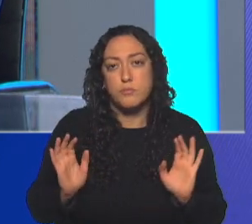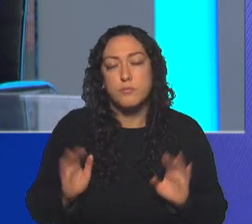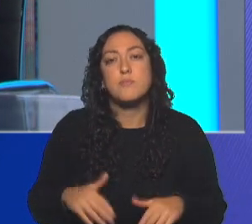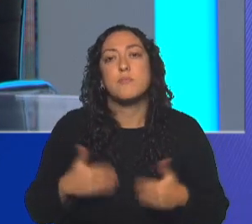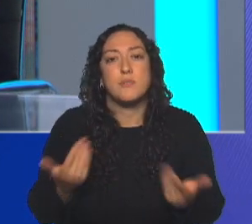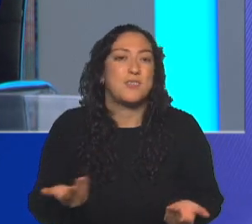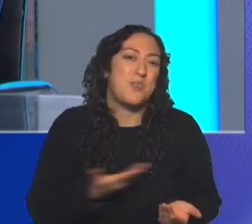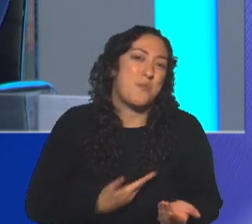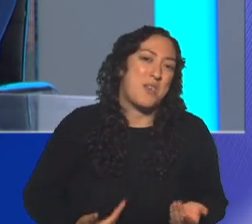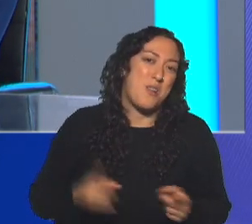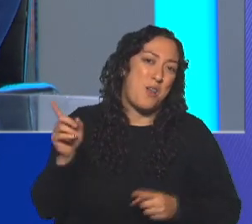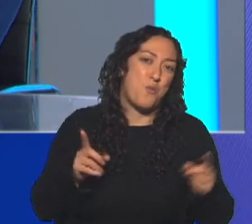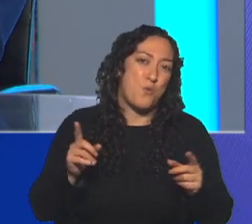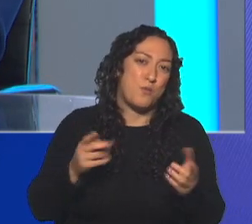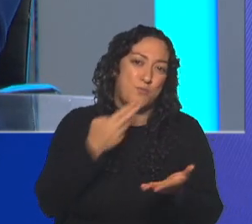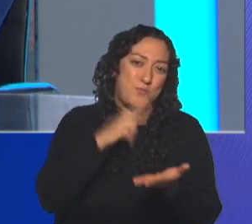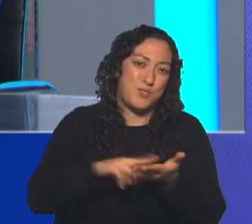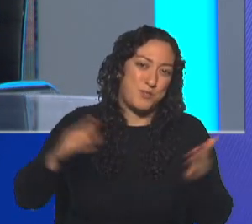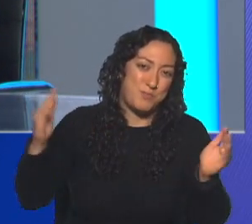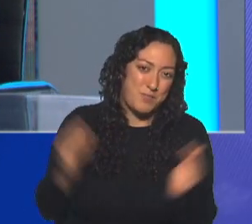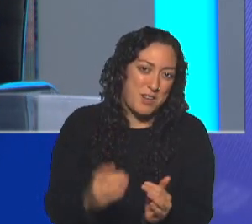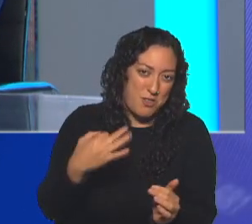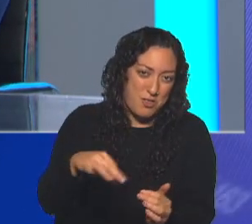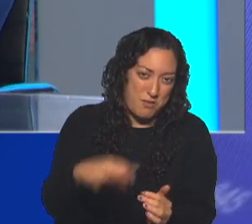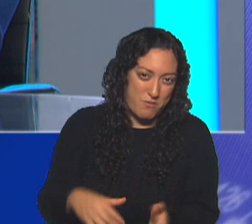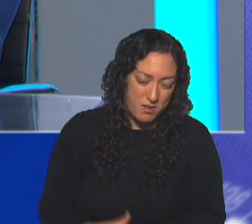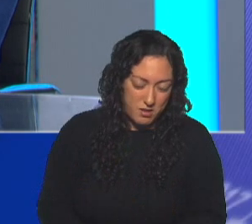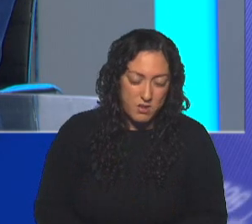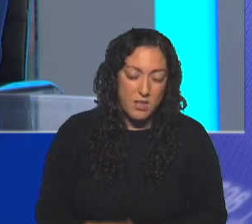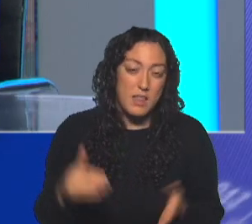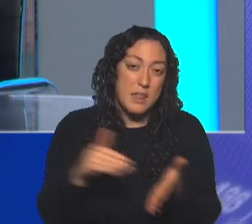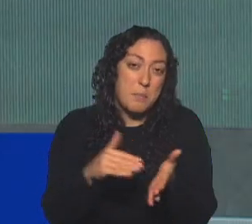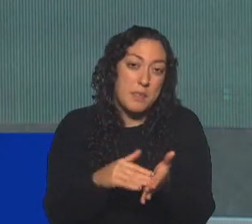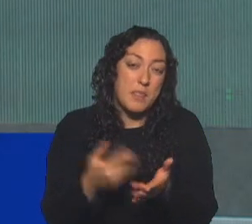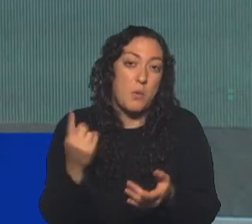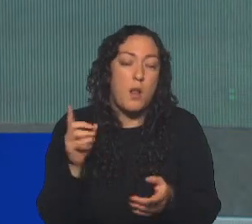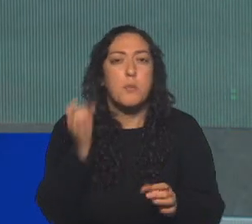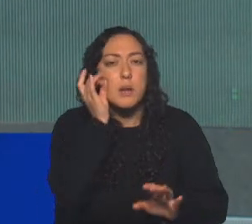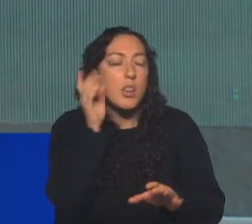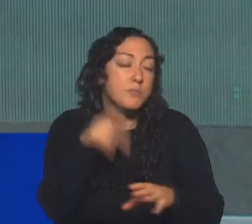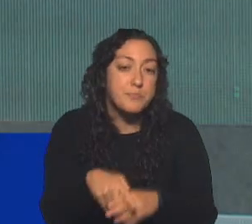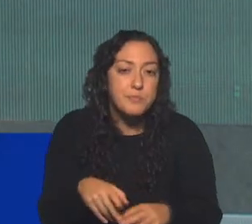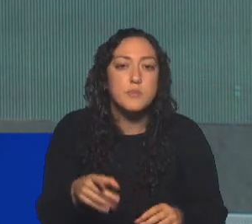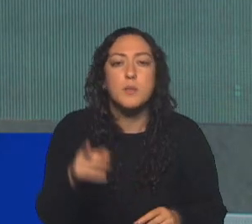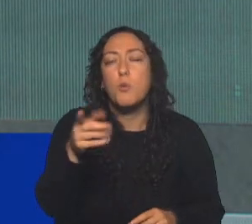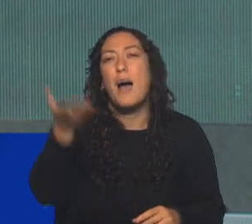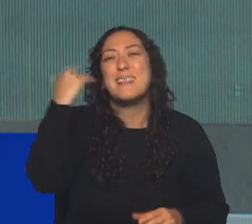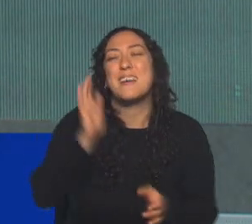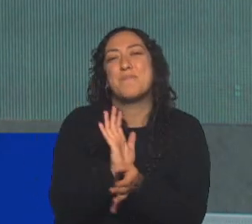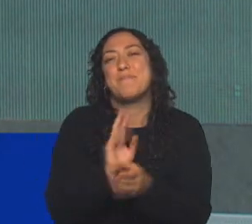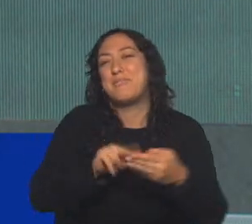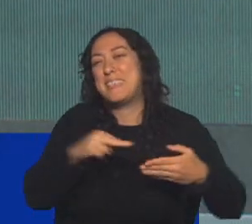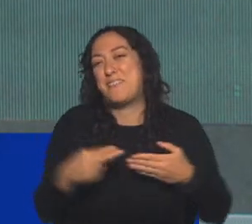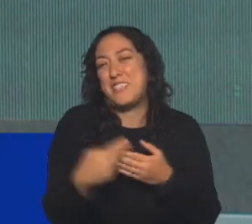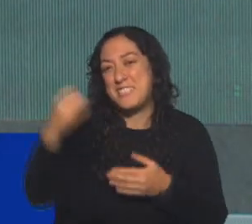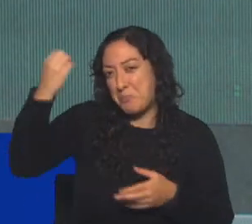fiscal tiene que dar. Federico, entonces depende cuál lo que vendría después, ¿no? Sí, perdón. No, hablabas de un semáforo, ¿no? Concluyendo